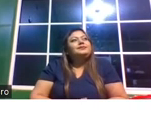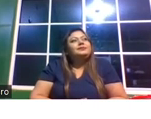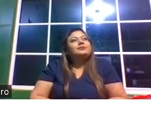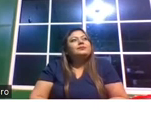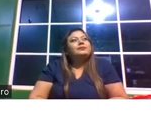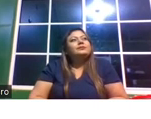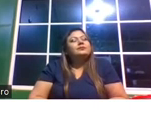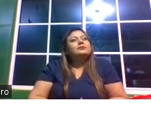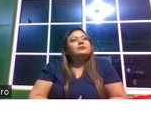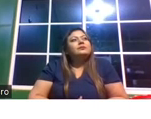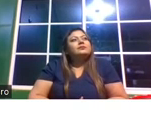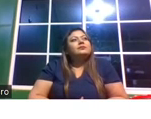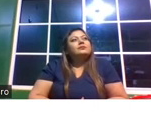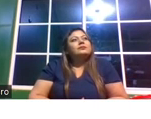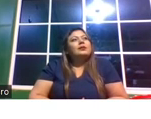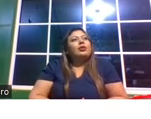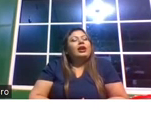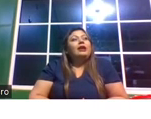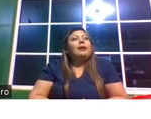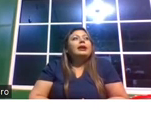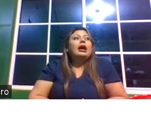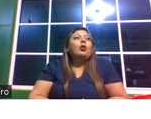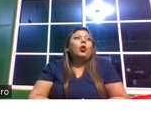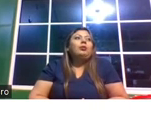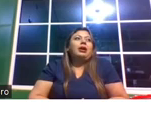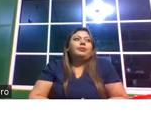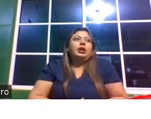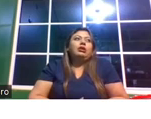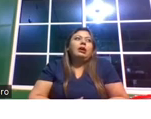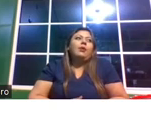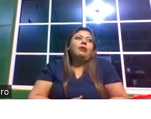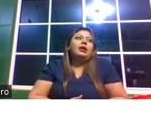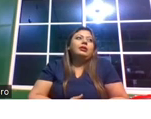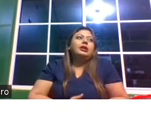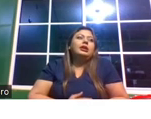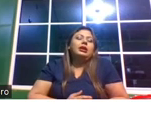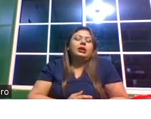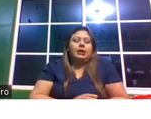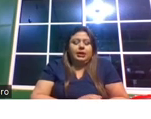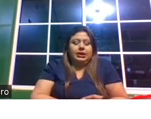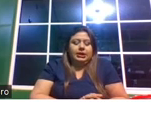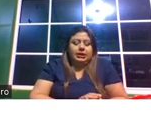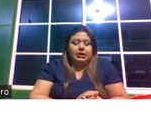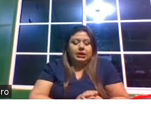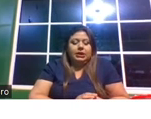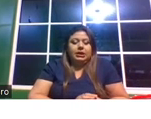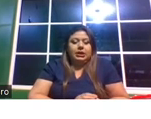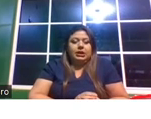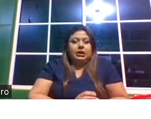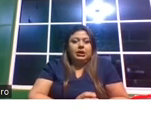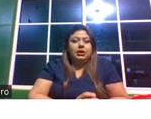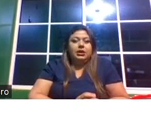El proceso es la manipulación de lo que hace el talento humano sobre cualquier